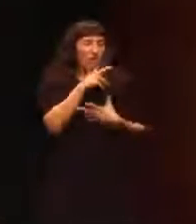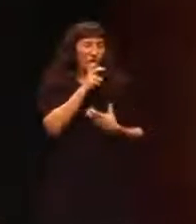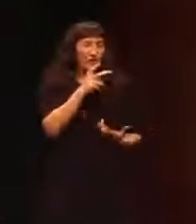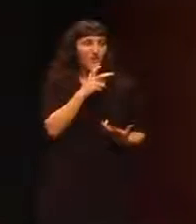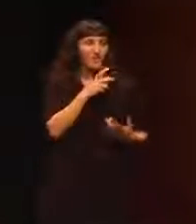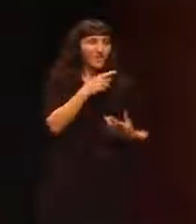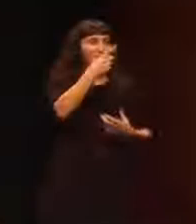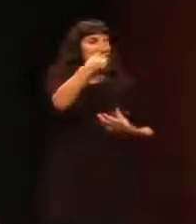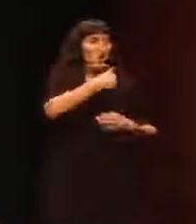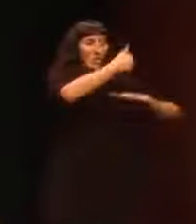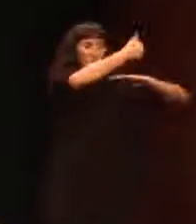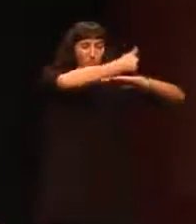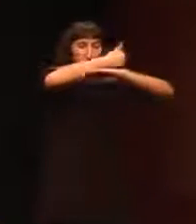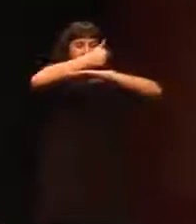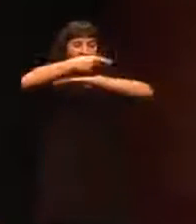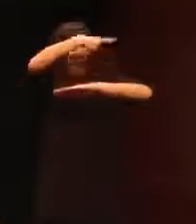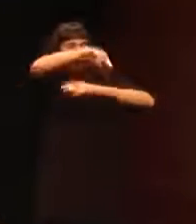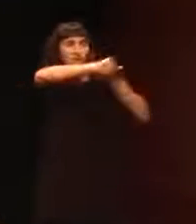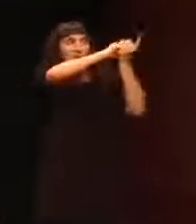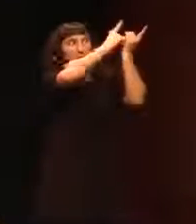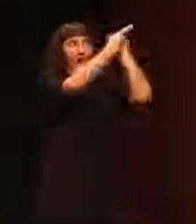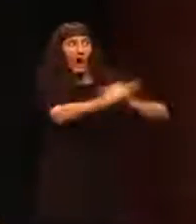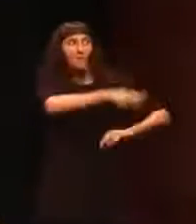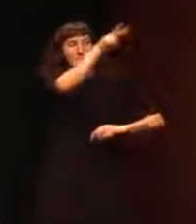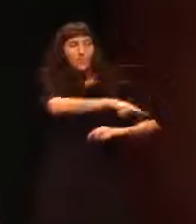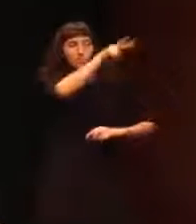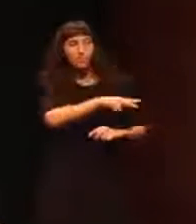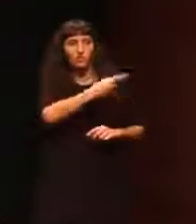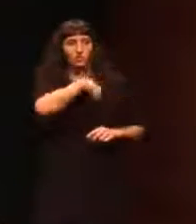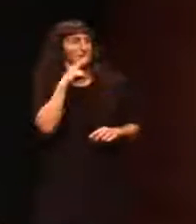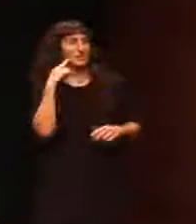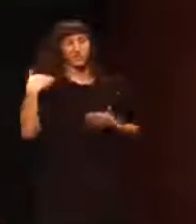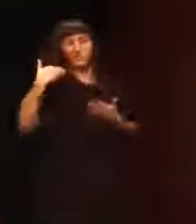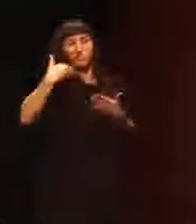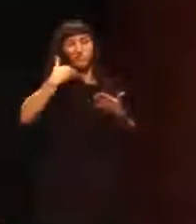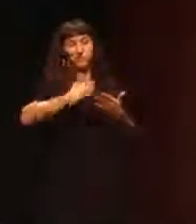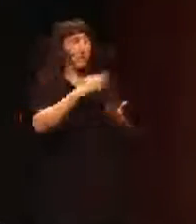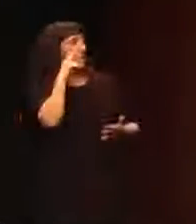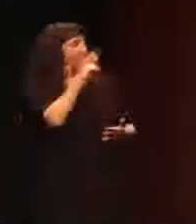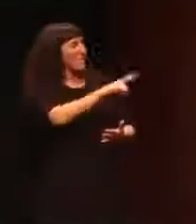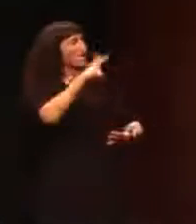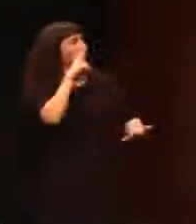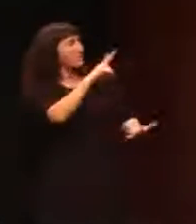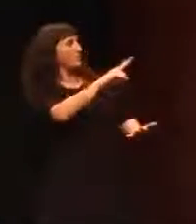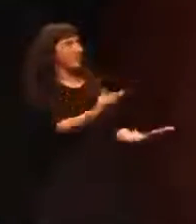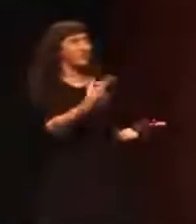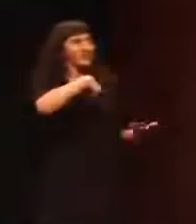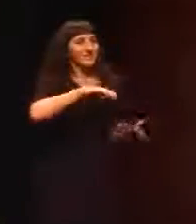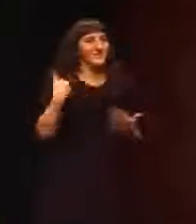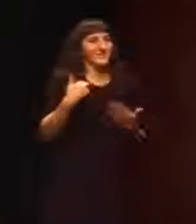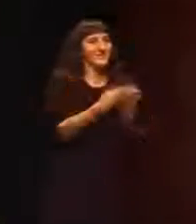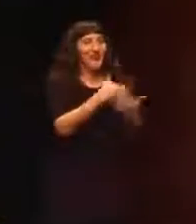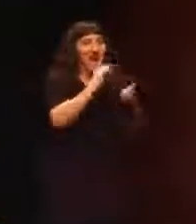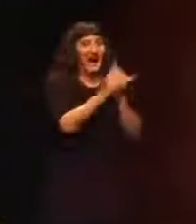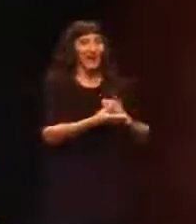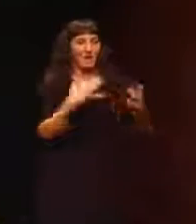Los de arriba no cambian. No cambian. Les hemos visto durante demasiado tiempo que no son capaces de enmendar